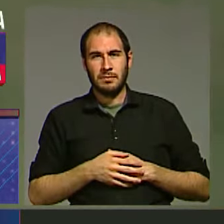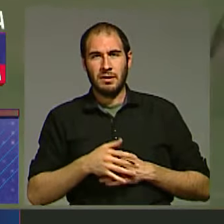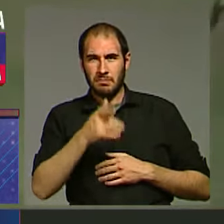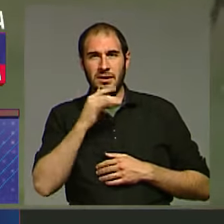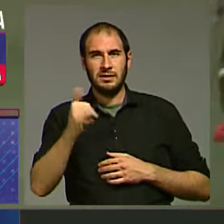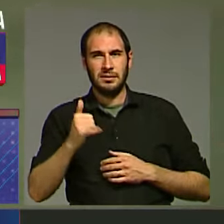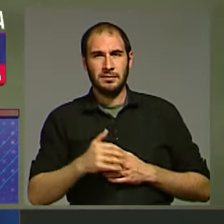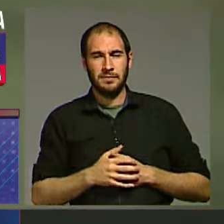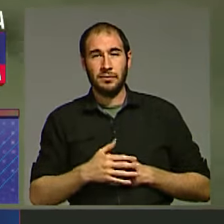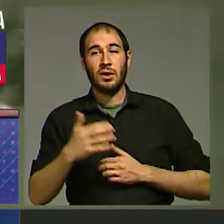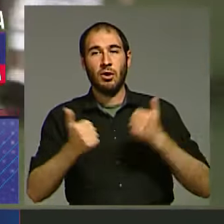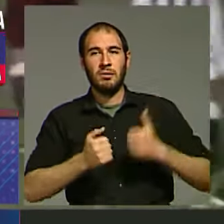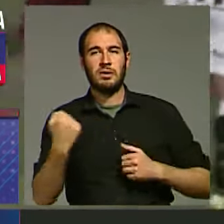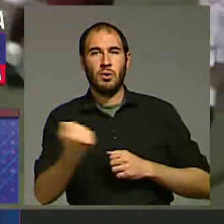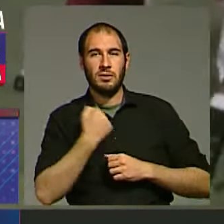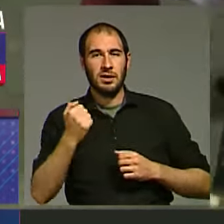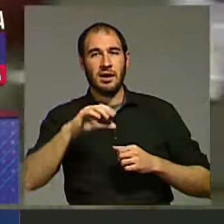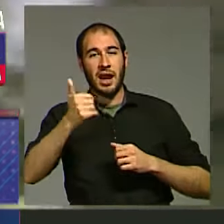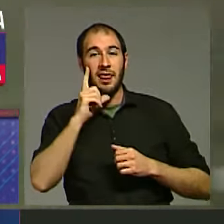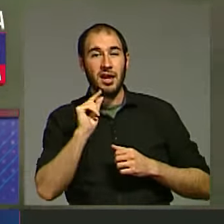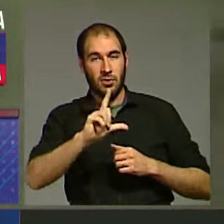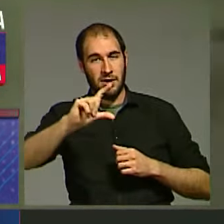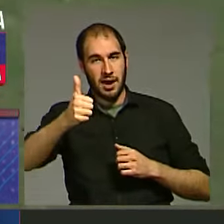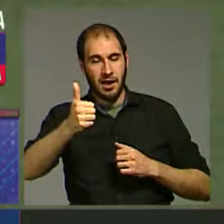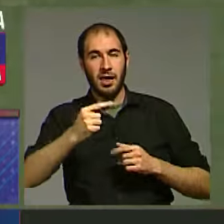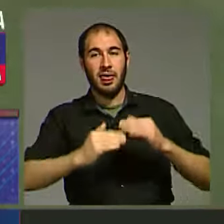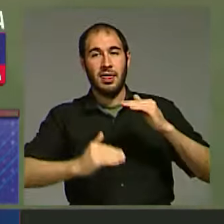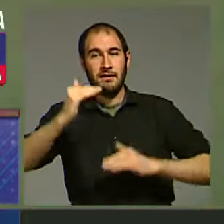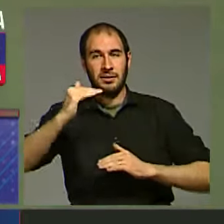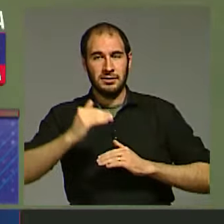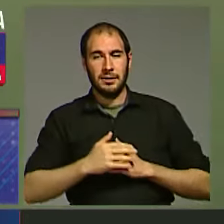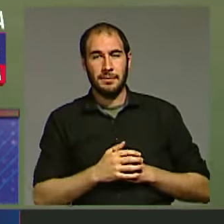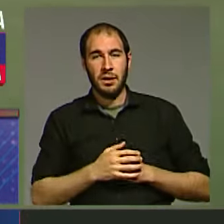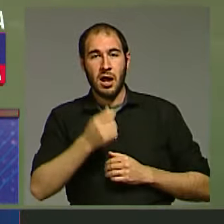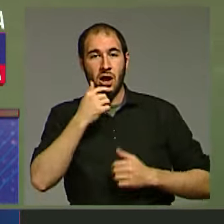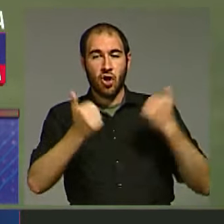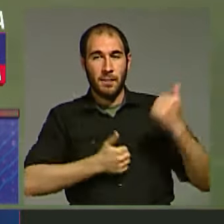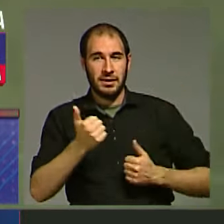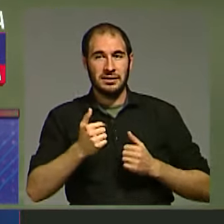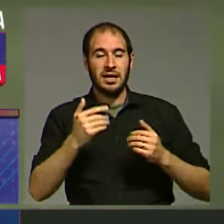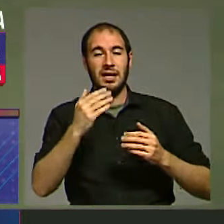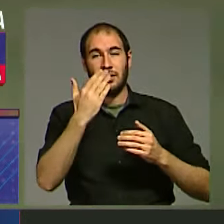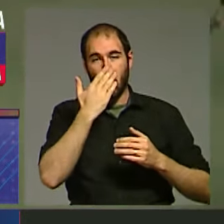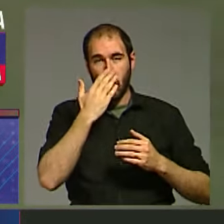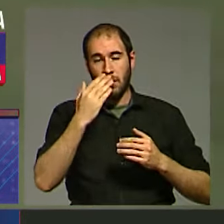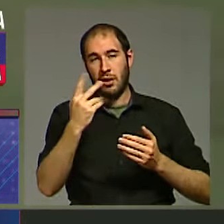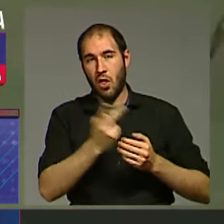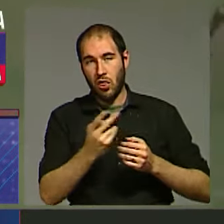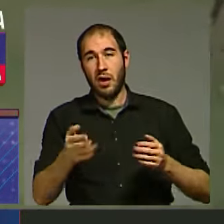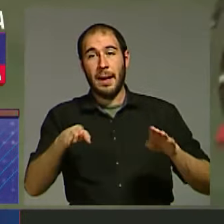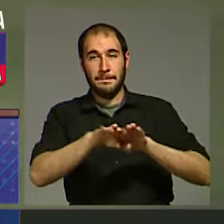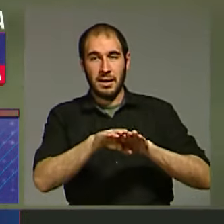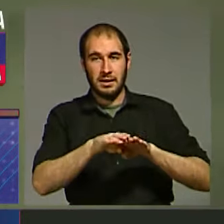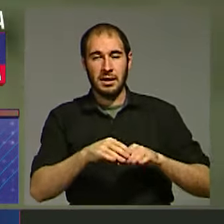sí, el partido clave es ganar este lunes. Obviamente, la diferencia estaba que si el partido entre Río Cuarto y Central Córdoba terminaba